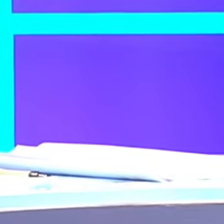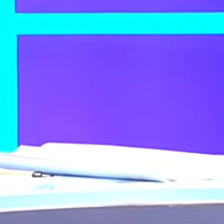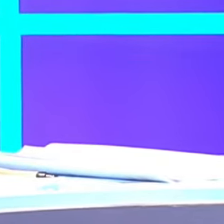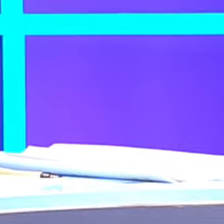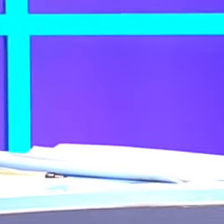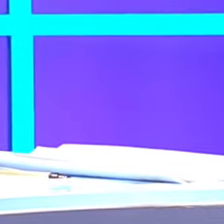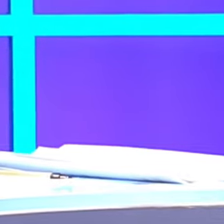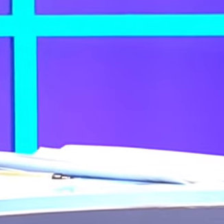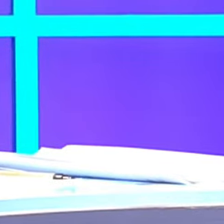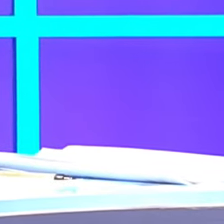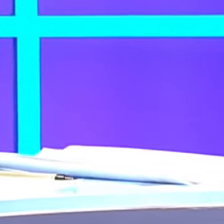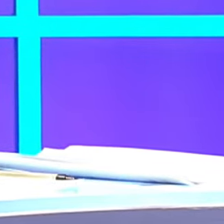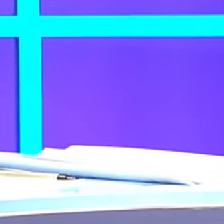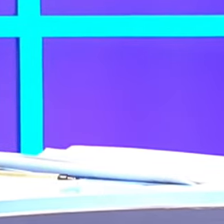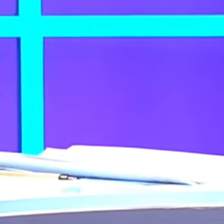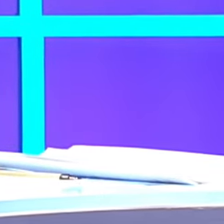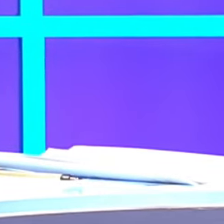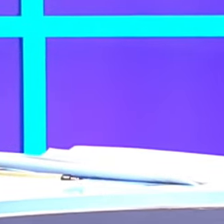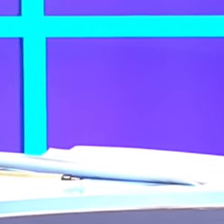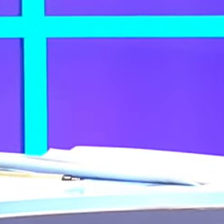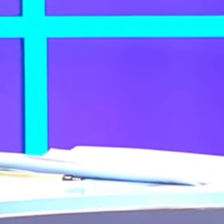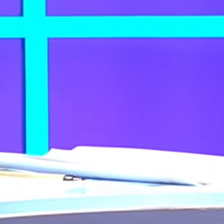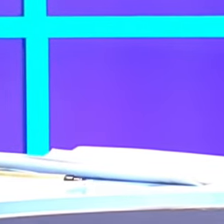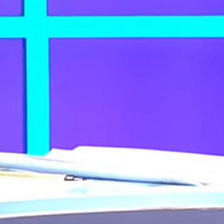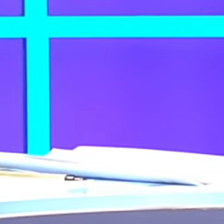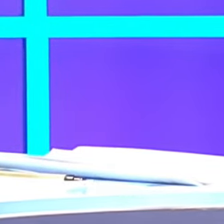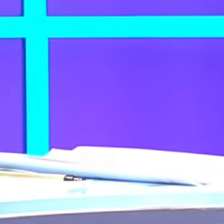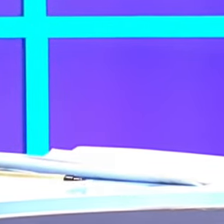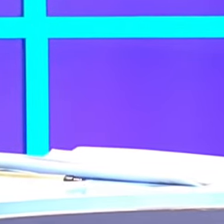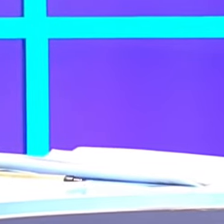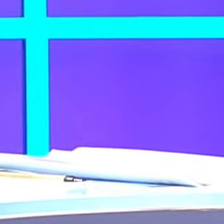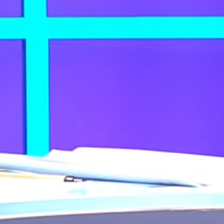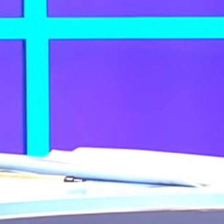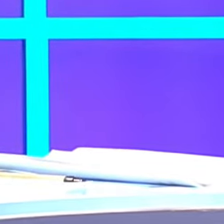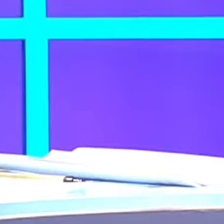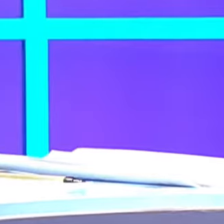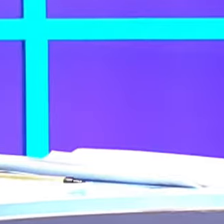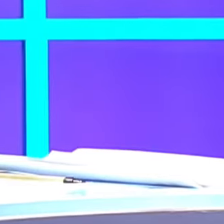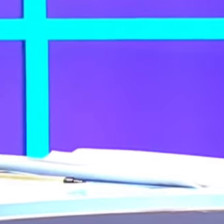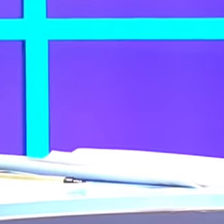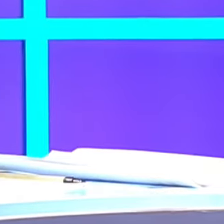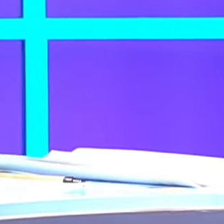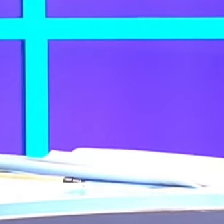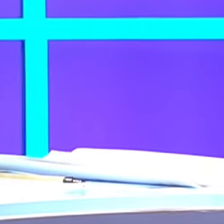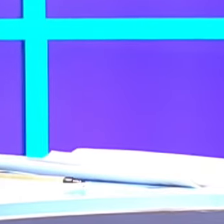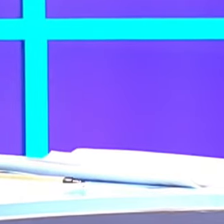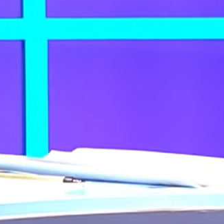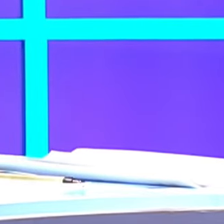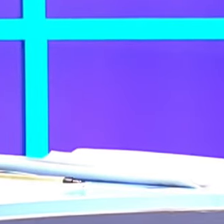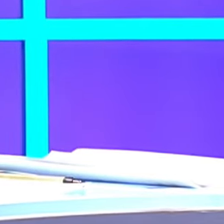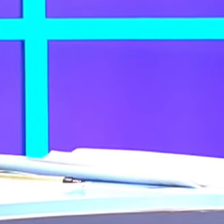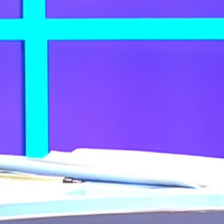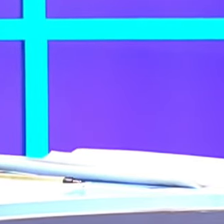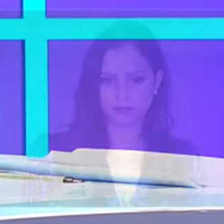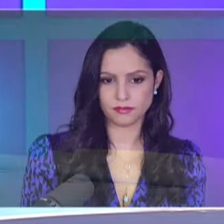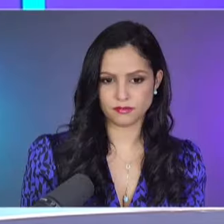de sembrar 110 mil tareas al año en lo que va de su gobierno. Han dejado de sembrar casi 400 mil tareas. Y